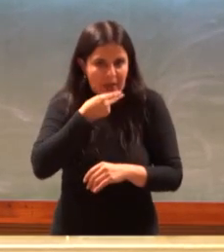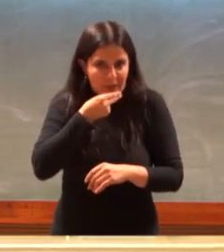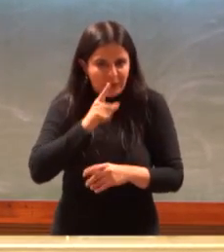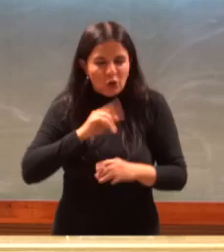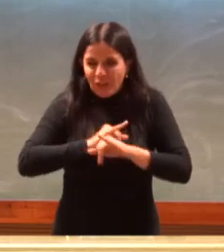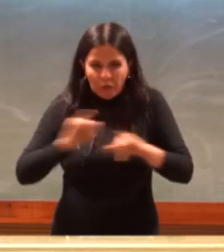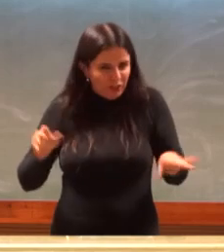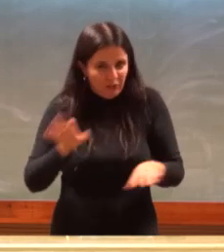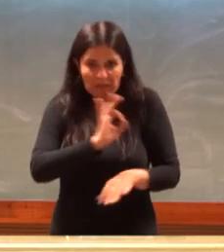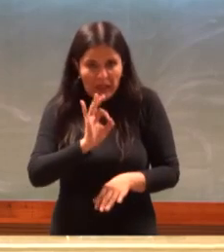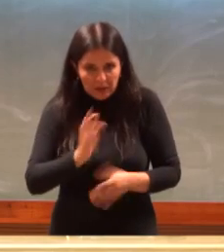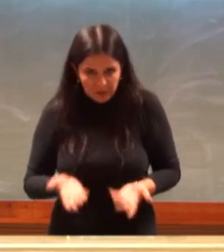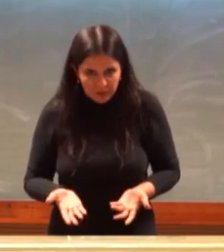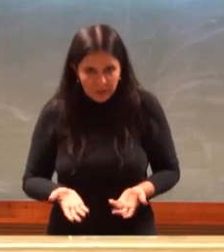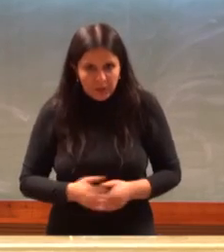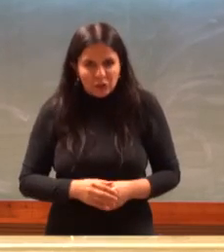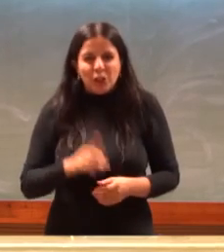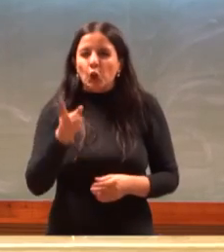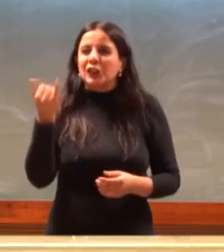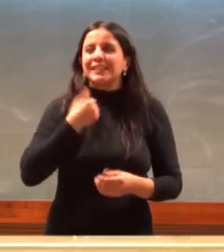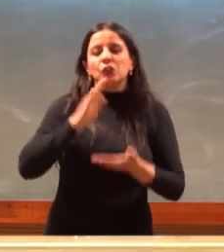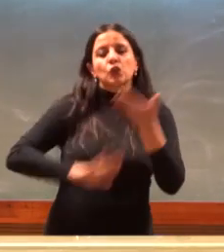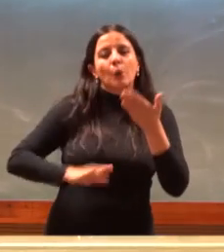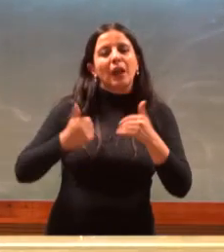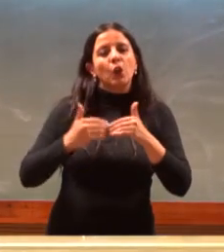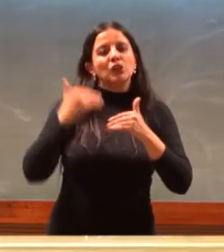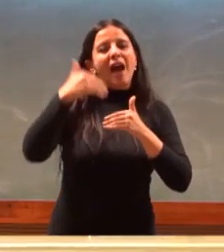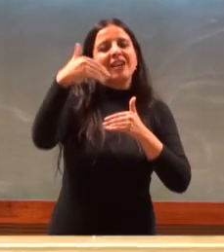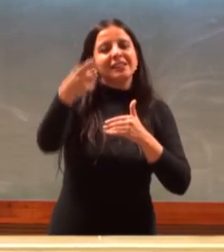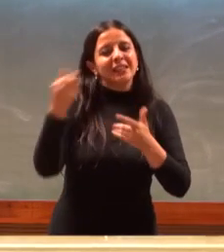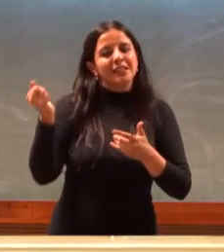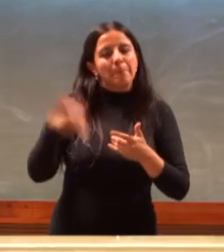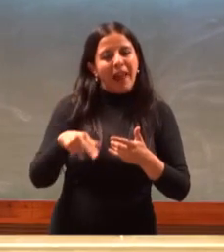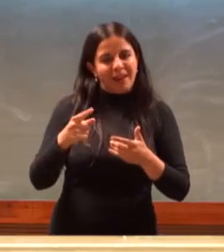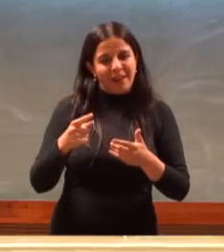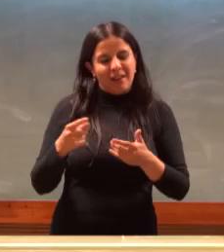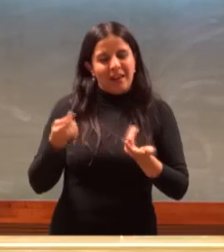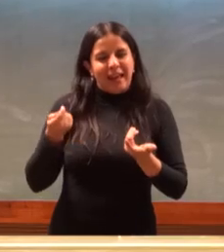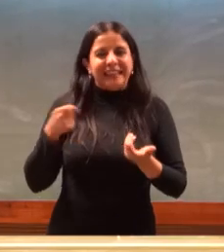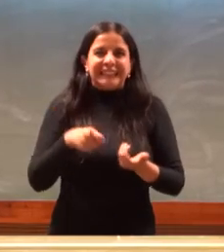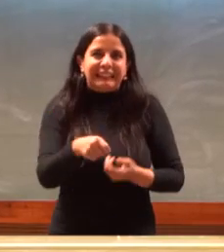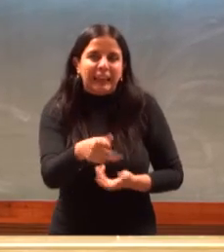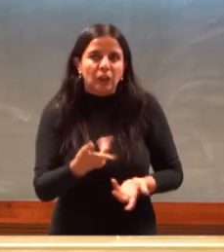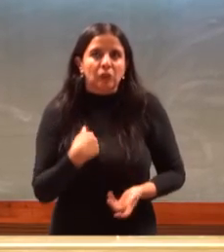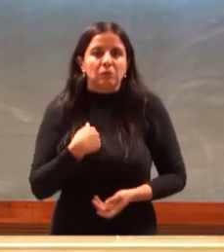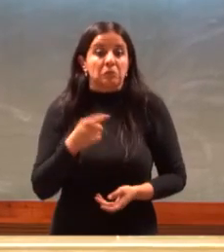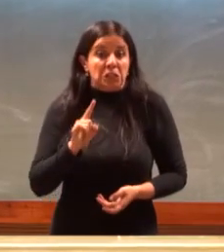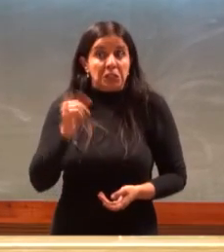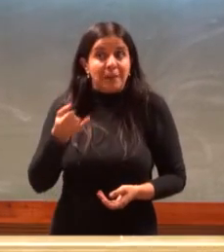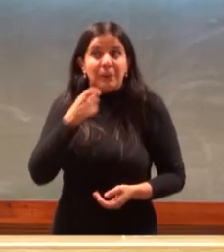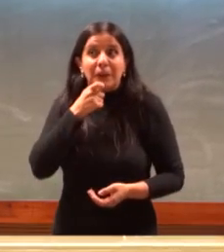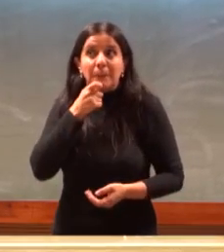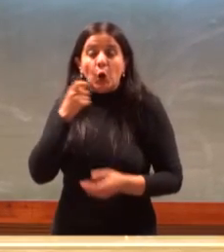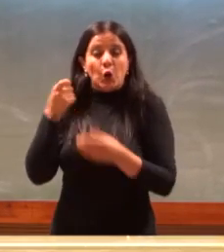de eh de los avances que tiene ese plan estratégico no tenemos conocimiento digo salvo por la participación